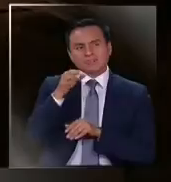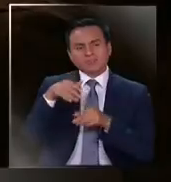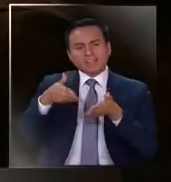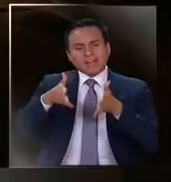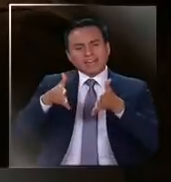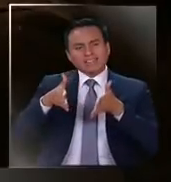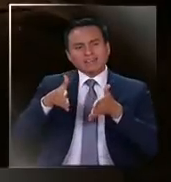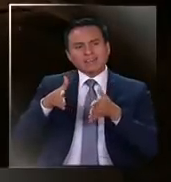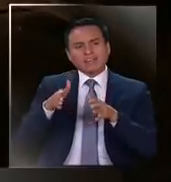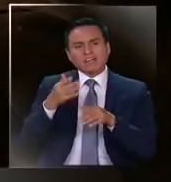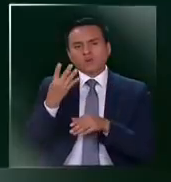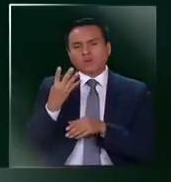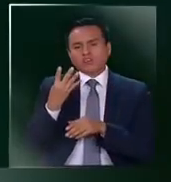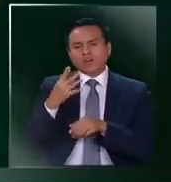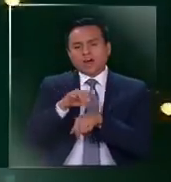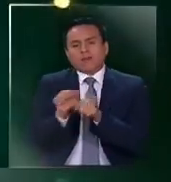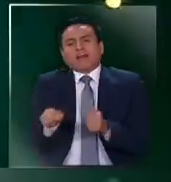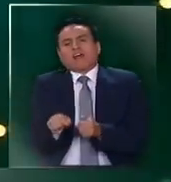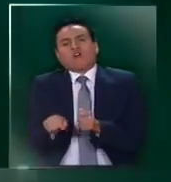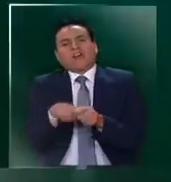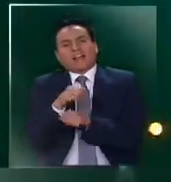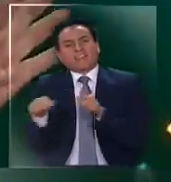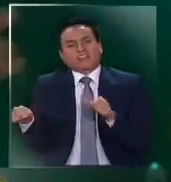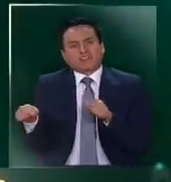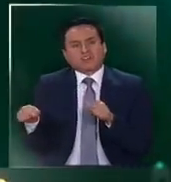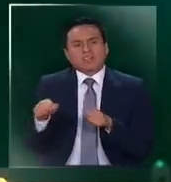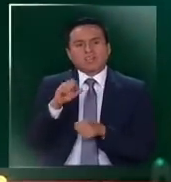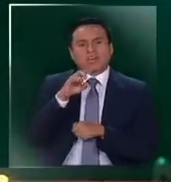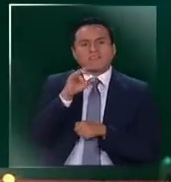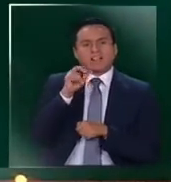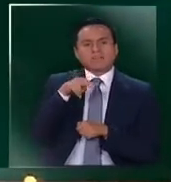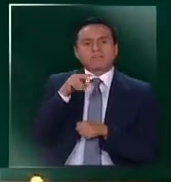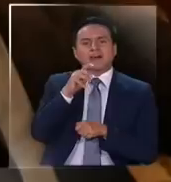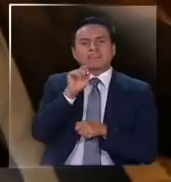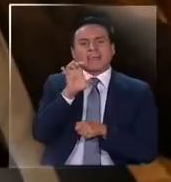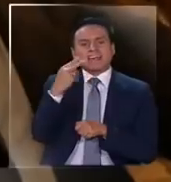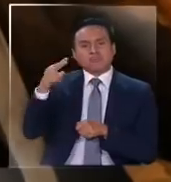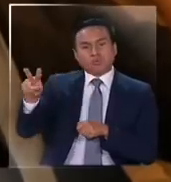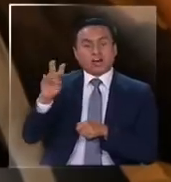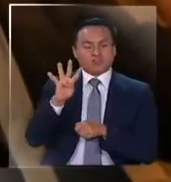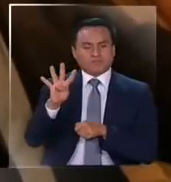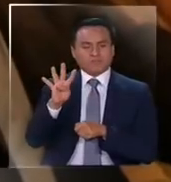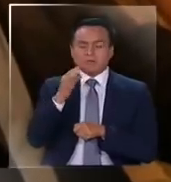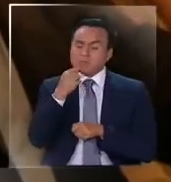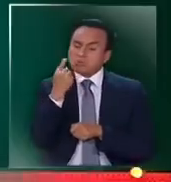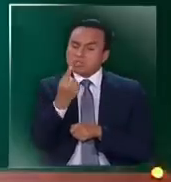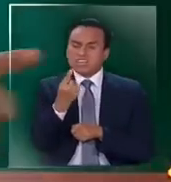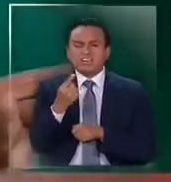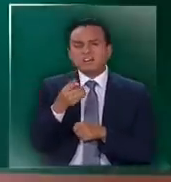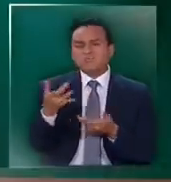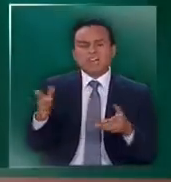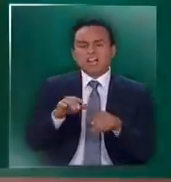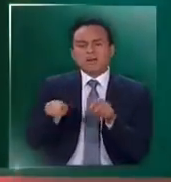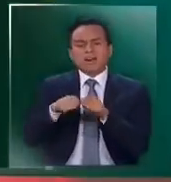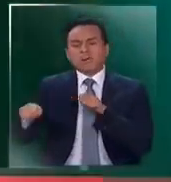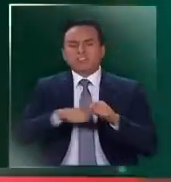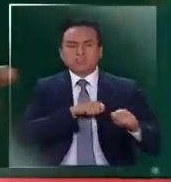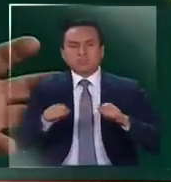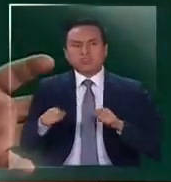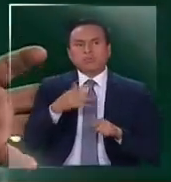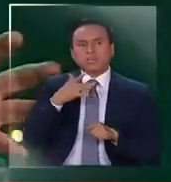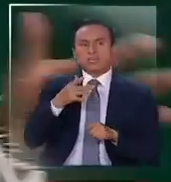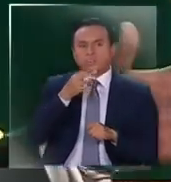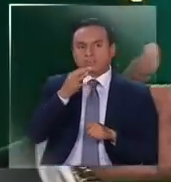las calles, y habían cuatro que estaban amarradas con elástico. Las de la Evelyn Matei. Y le pregunté al cabrón, dije, ¿para qué la amarras con elástico? No, me